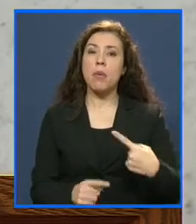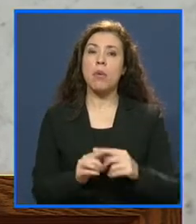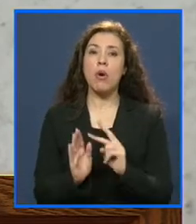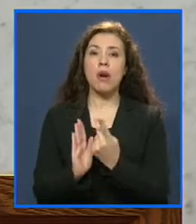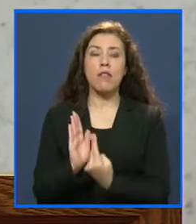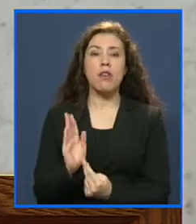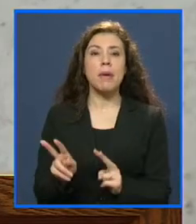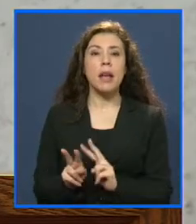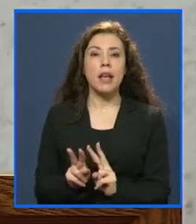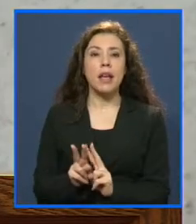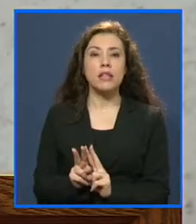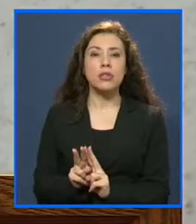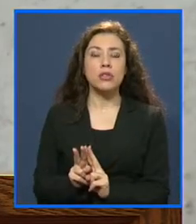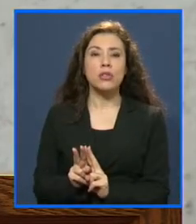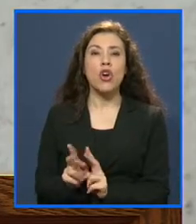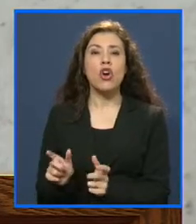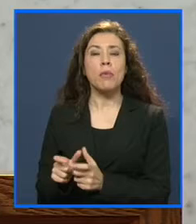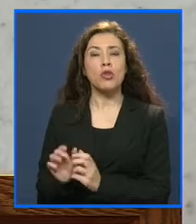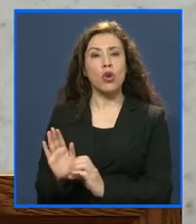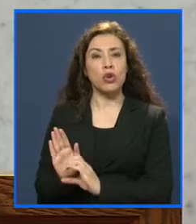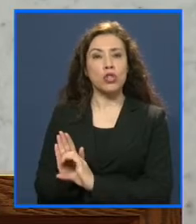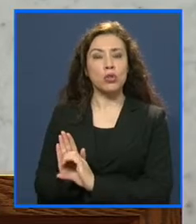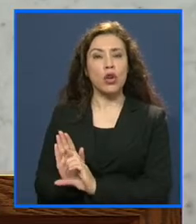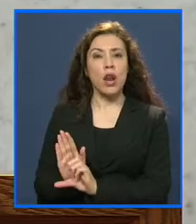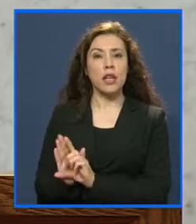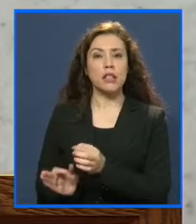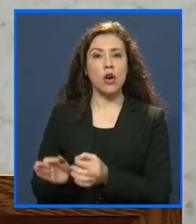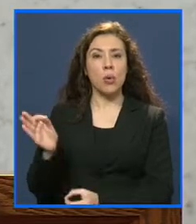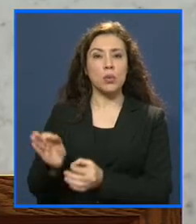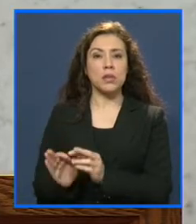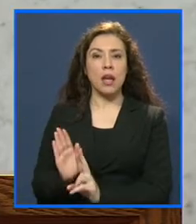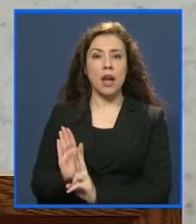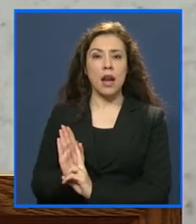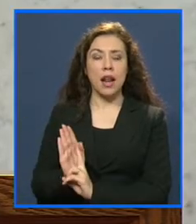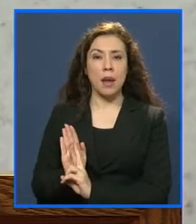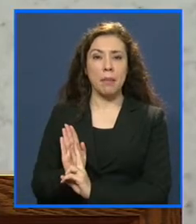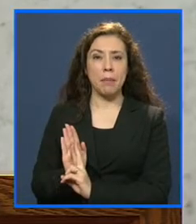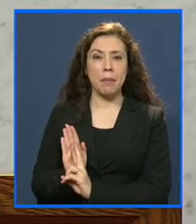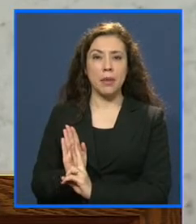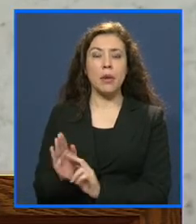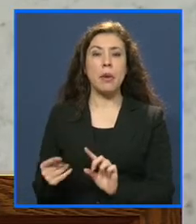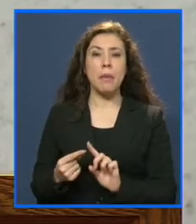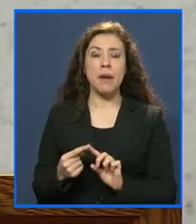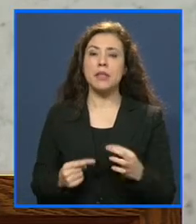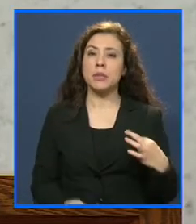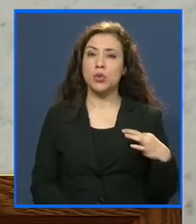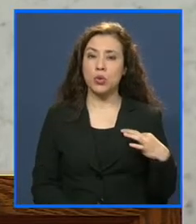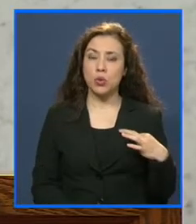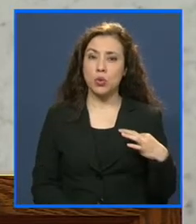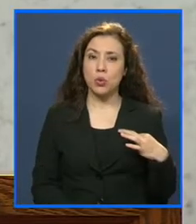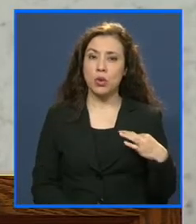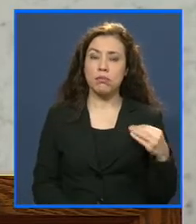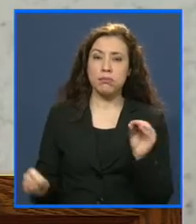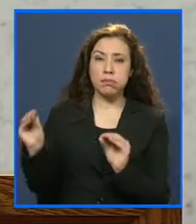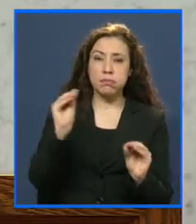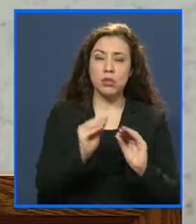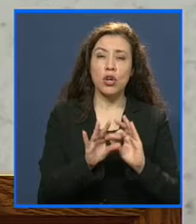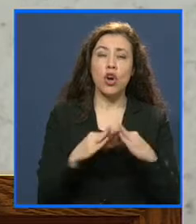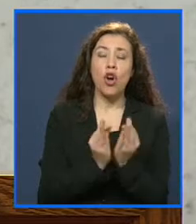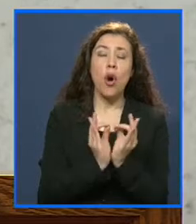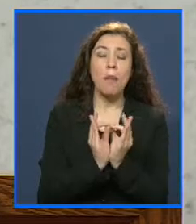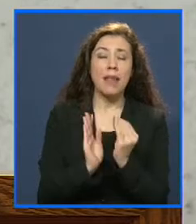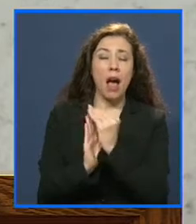reforma realizada en la comisión de constitución legislación justicia y reglamento la participación ciudadana recopilación total de